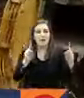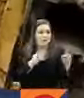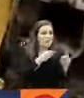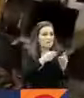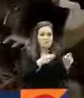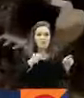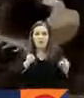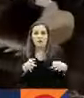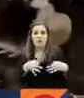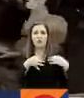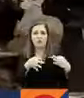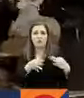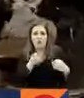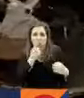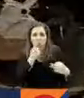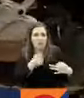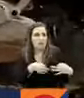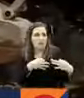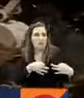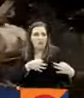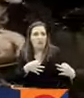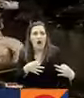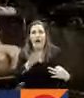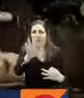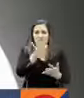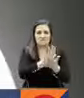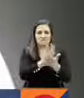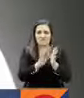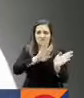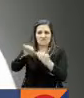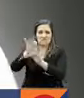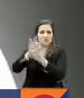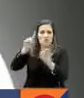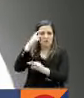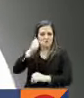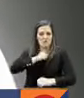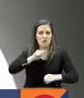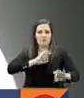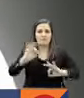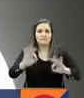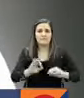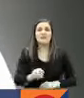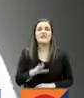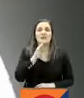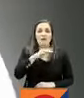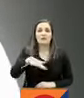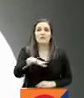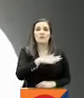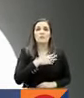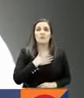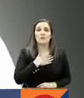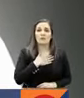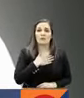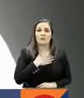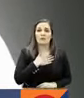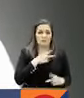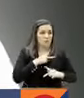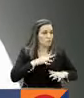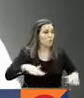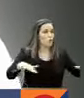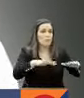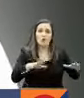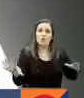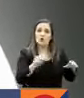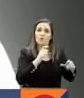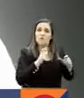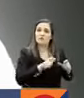obras, ellos tomarán los predios dispuestos para la reconstrucción. Ese lote, pues, es nuestro. Entonces, toca ya